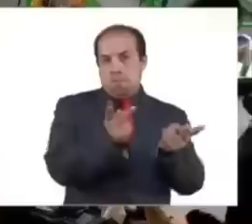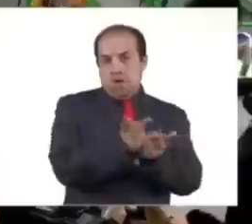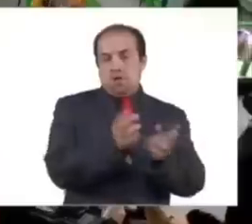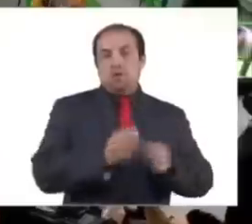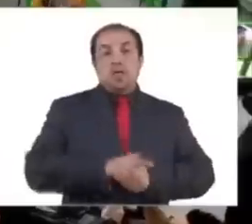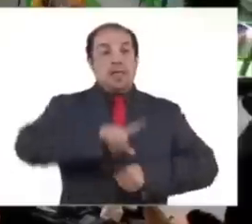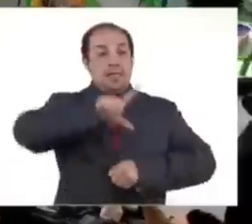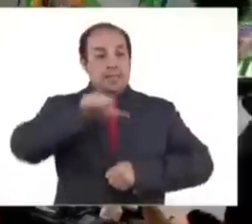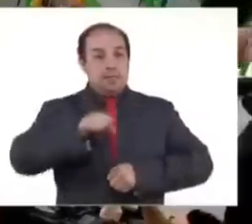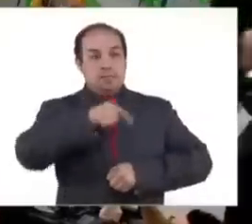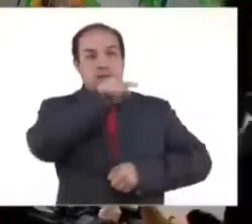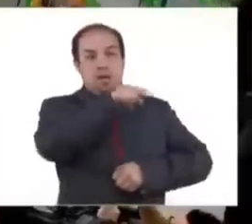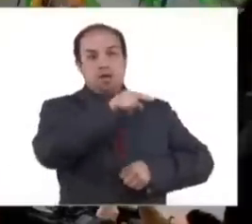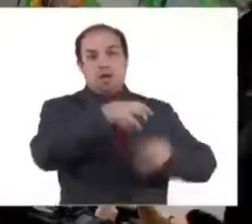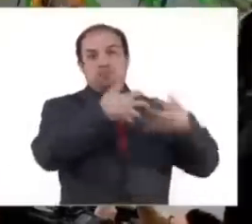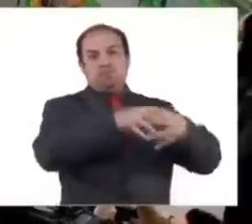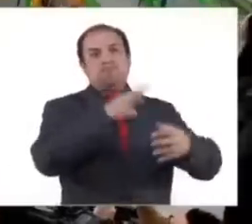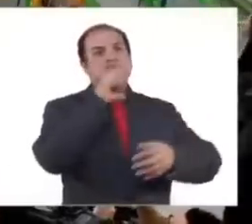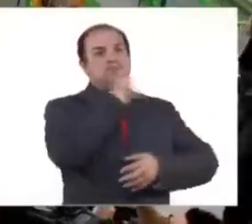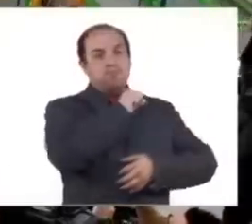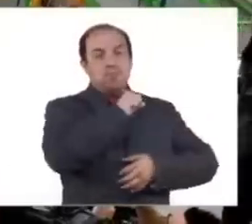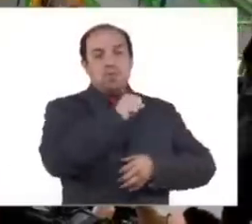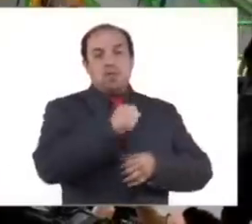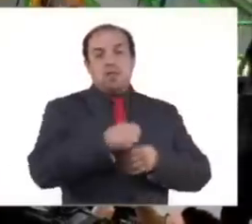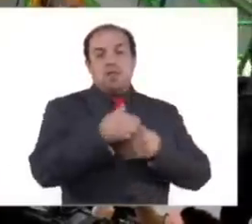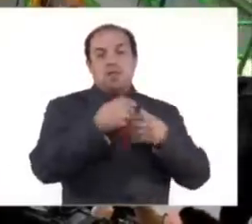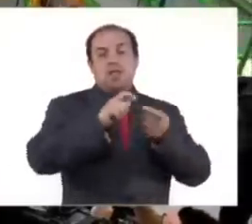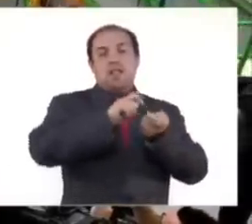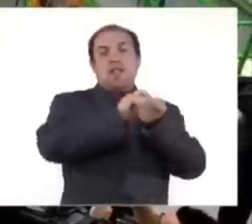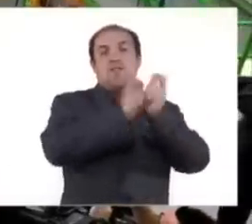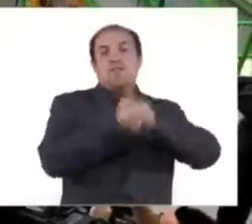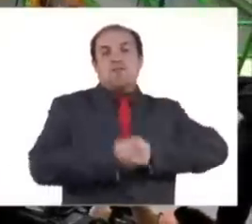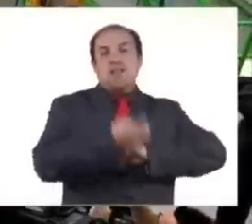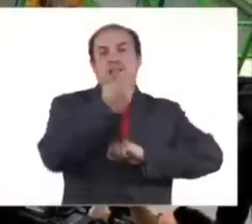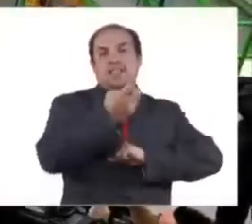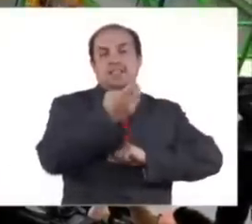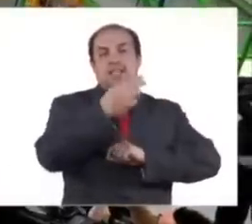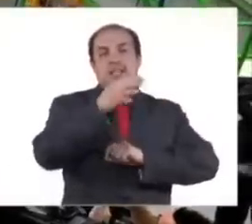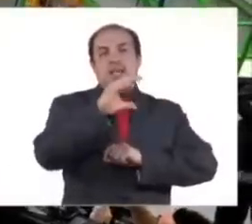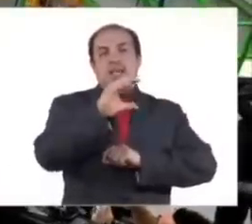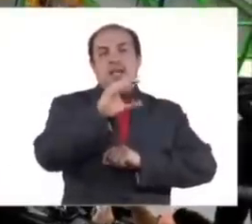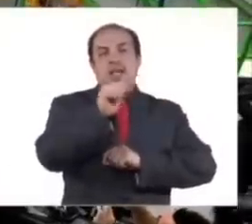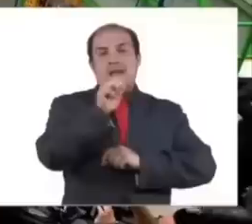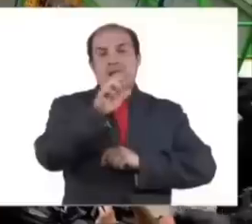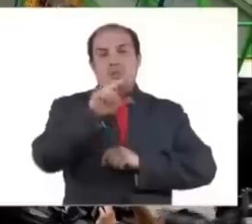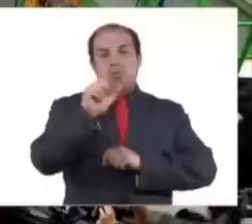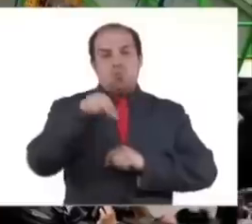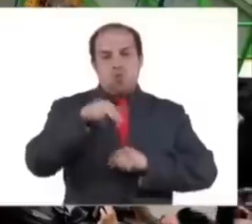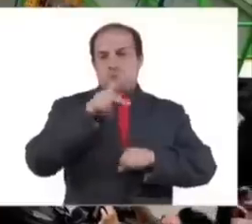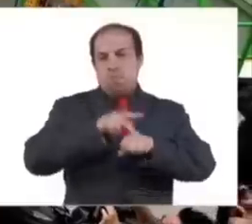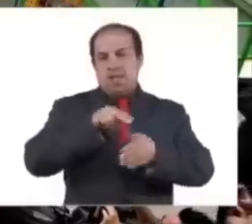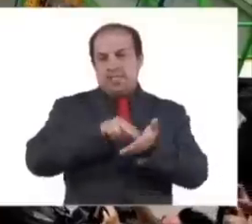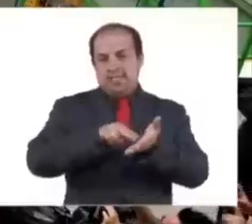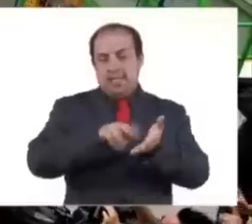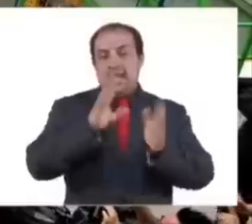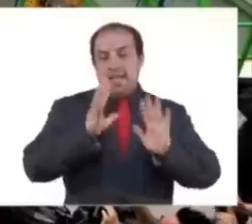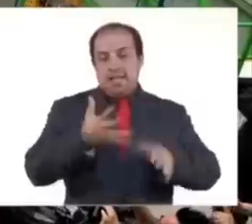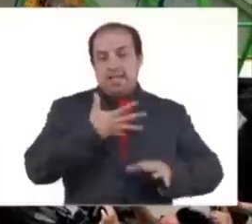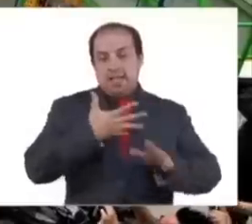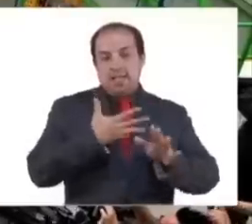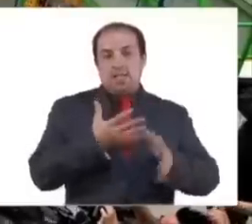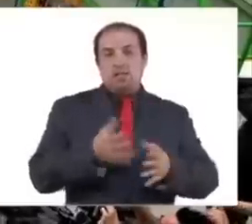Después del reactor producimos este, que es el famoso hidrocarbón. Así es como sale. Okay, incluso el